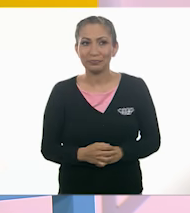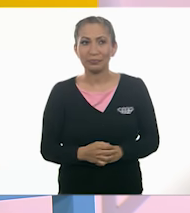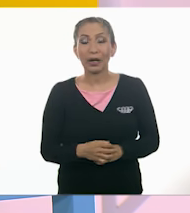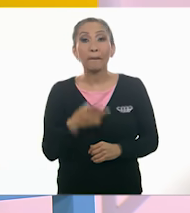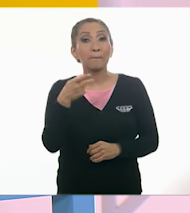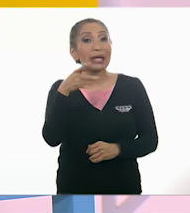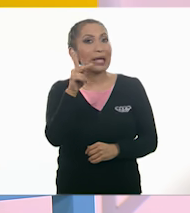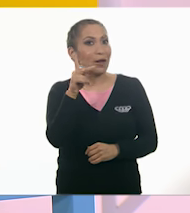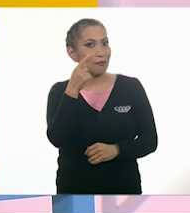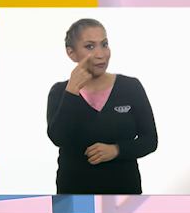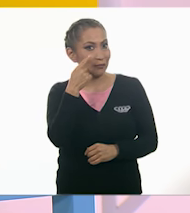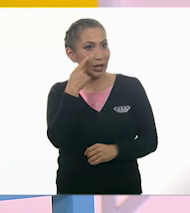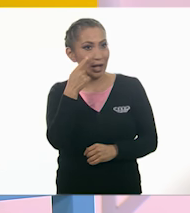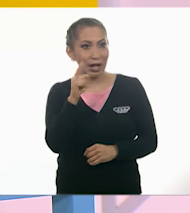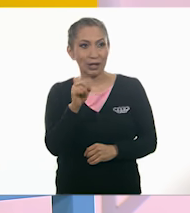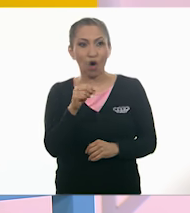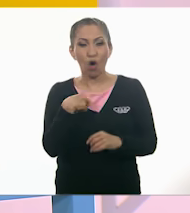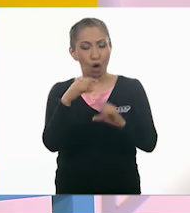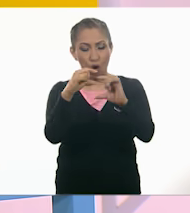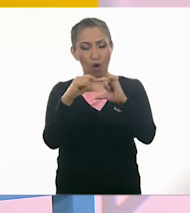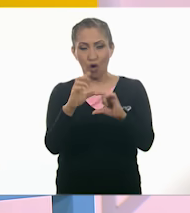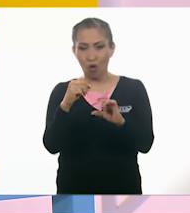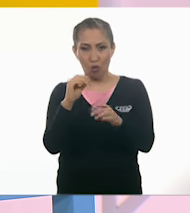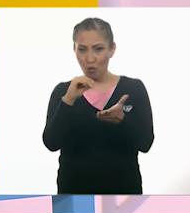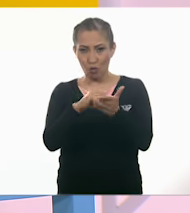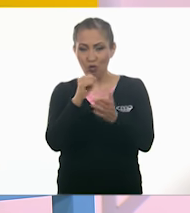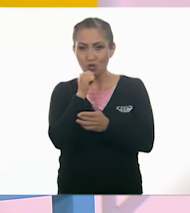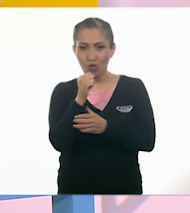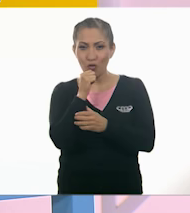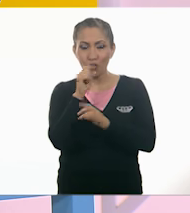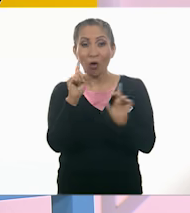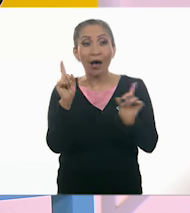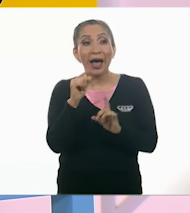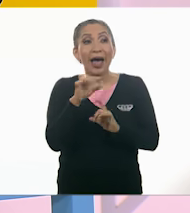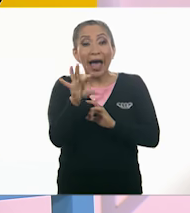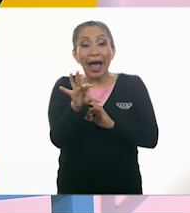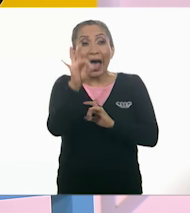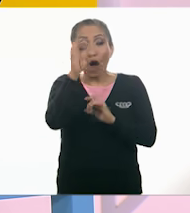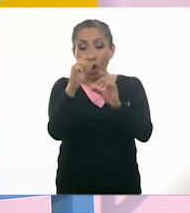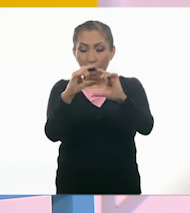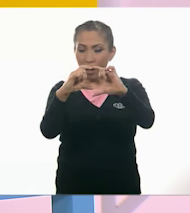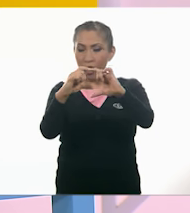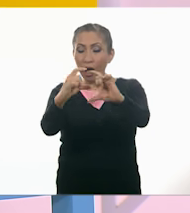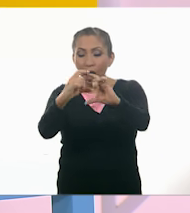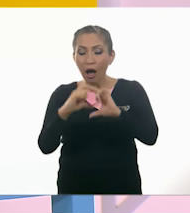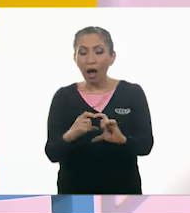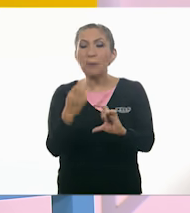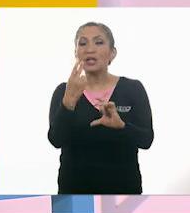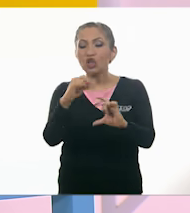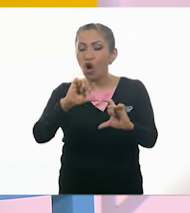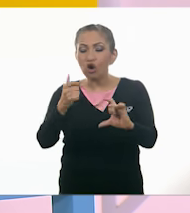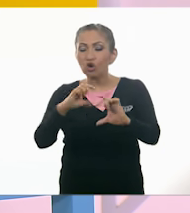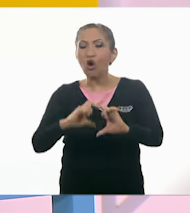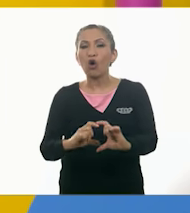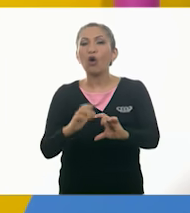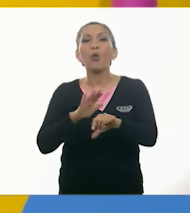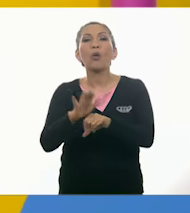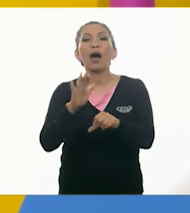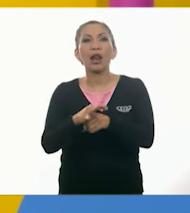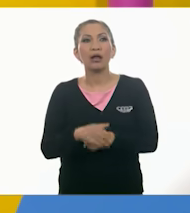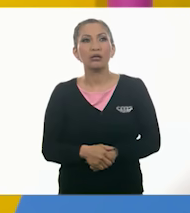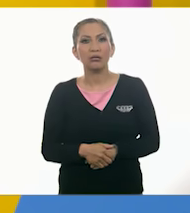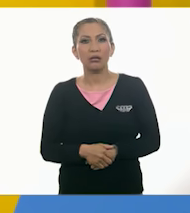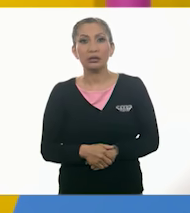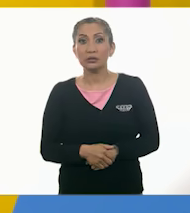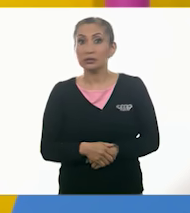¡25! Pero, fíjate, te voy a no vamos a poner el de acá abajo. ¿Qué te parece si entonces me encuentras el que sigue del 25? ¿Cuál número sería? Quiere decir